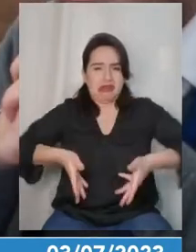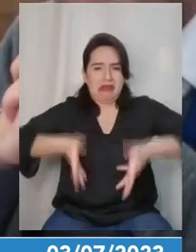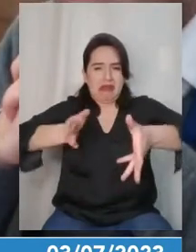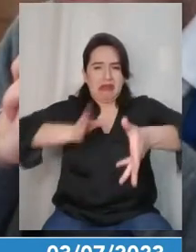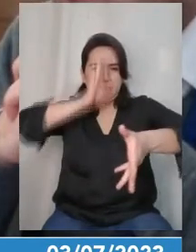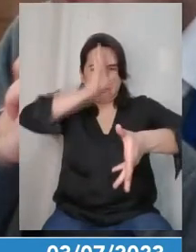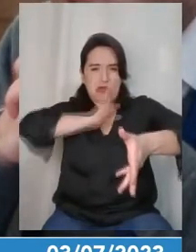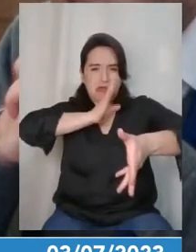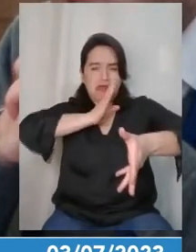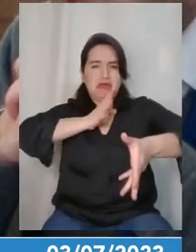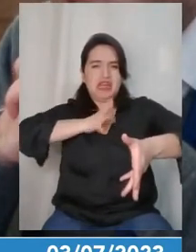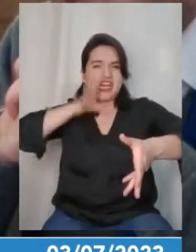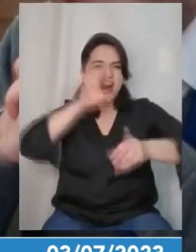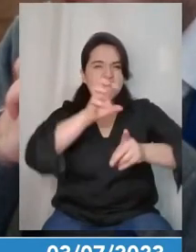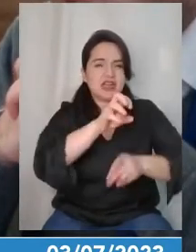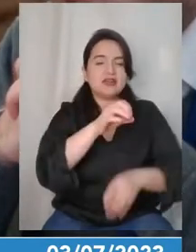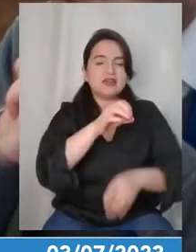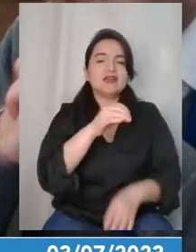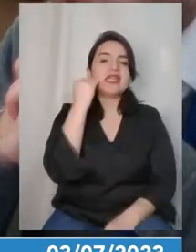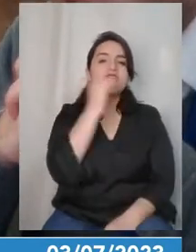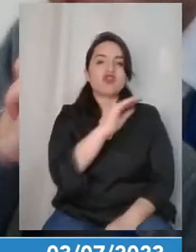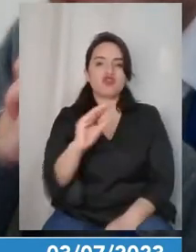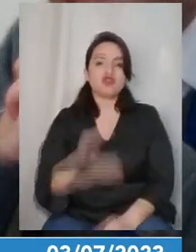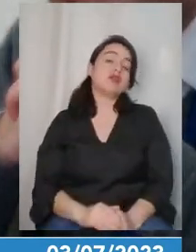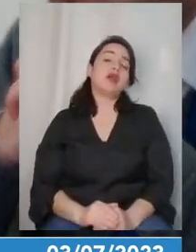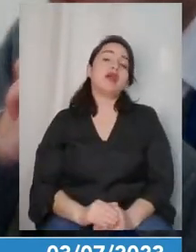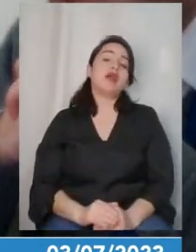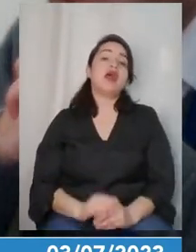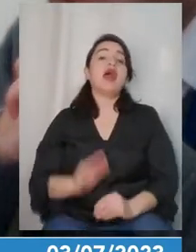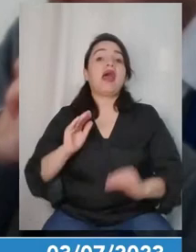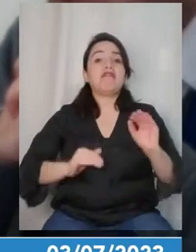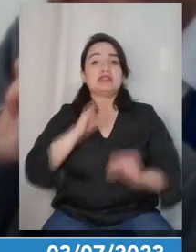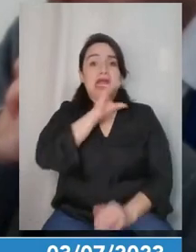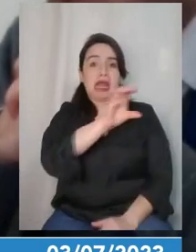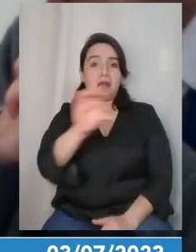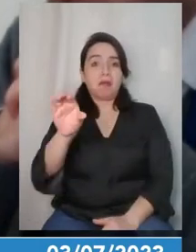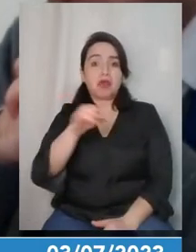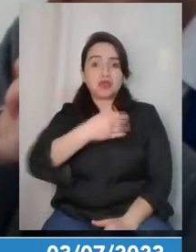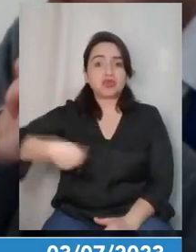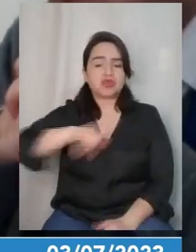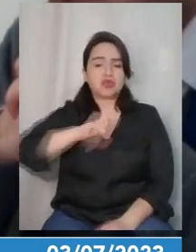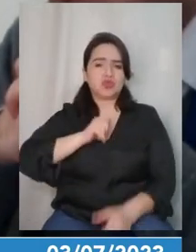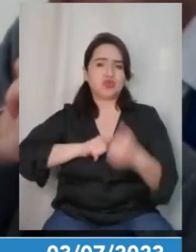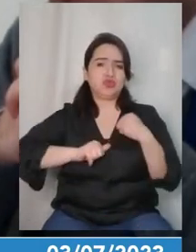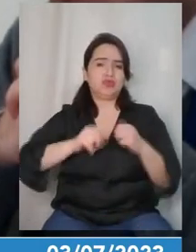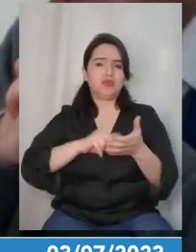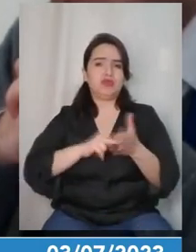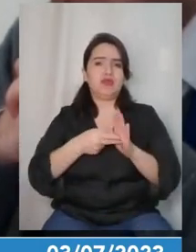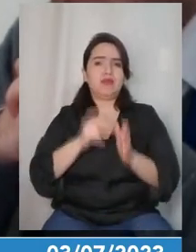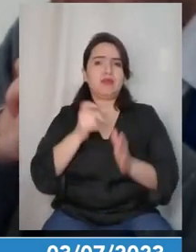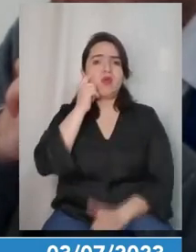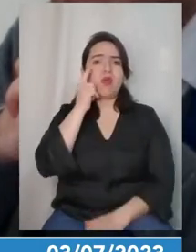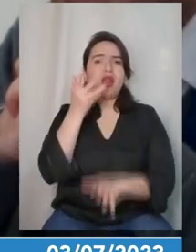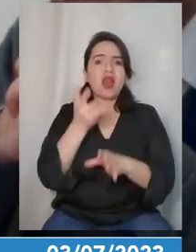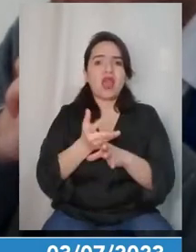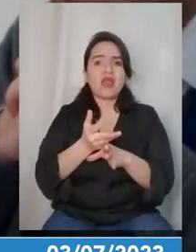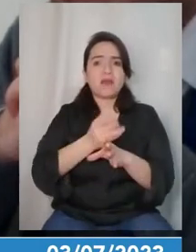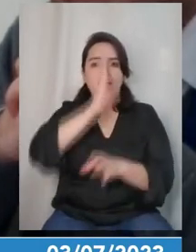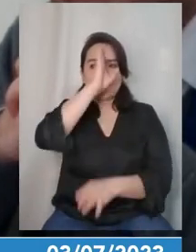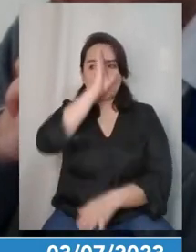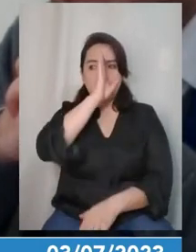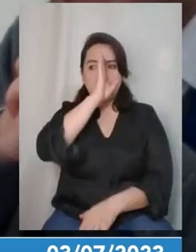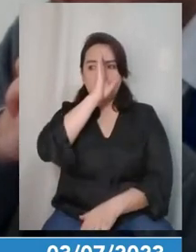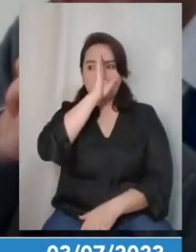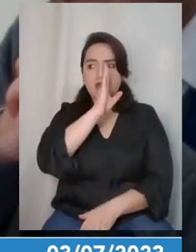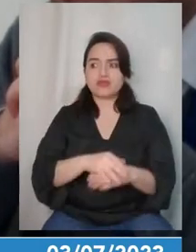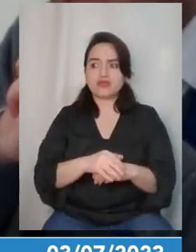niños. E incluso en el campo nosotros sufrimos el problema de que hay perros salvajes que atacan a los animales y